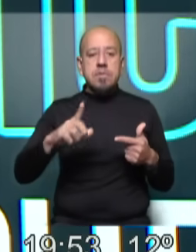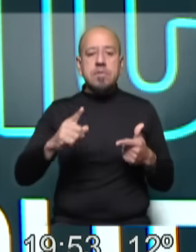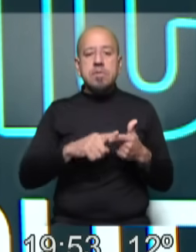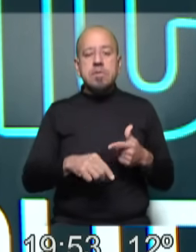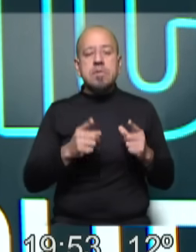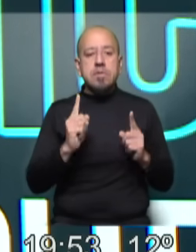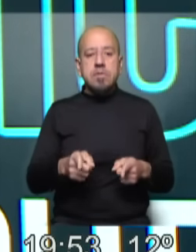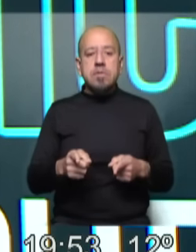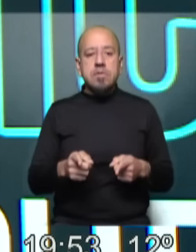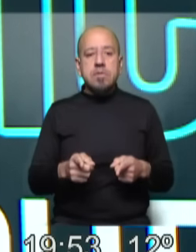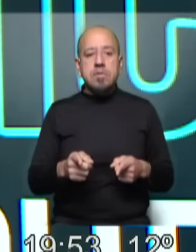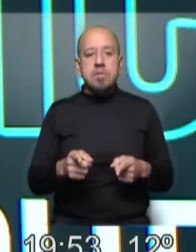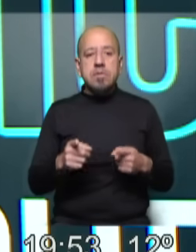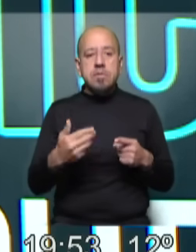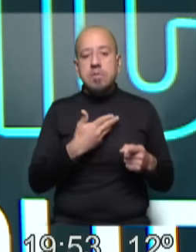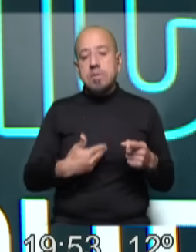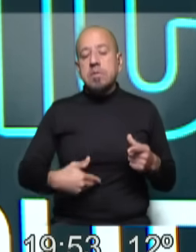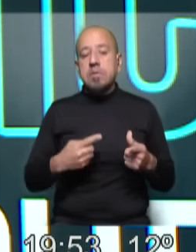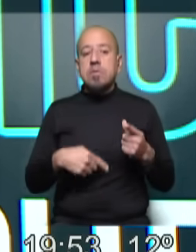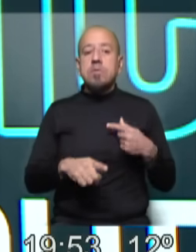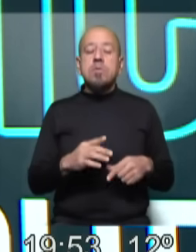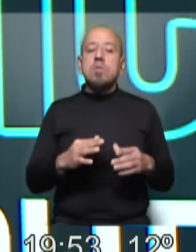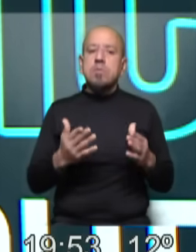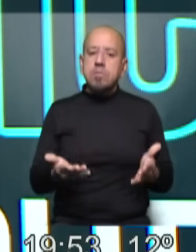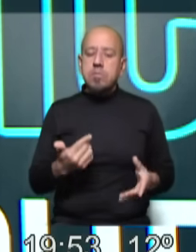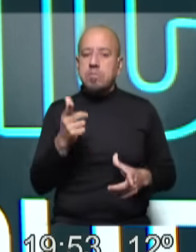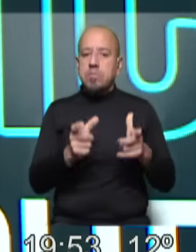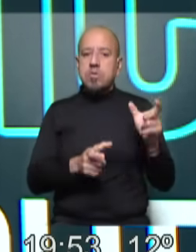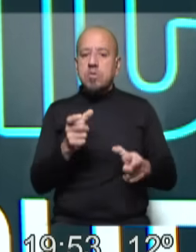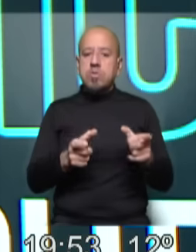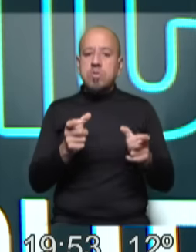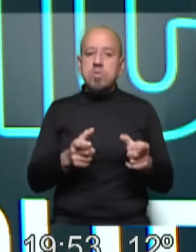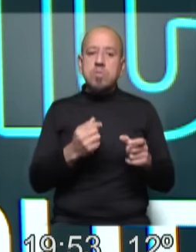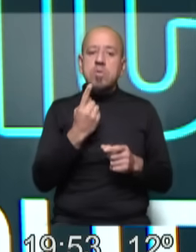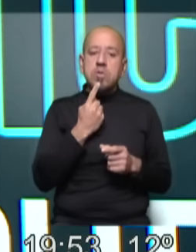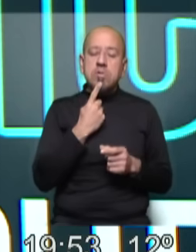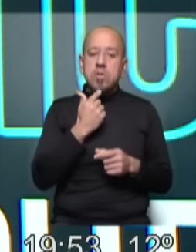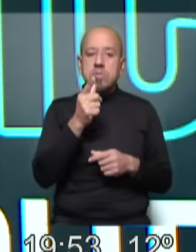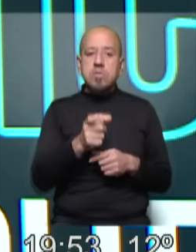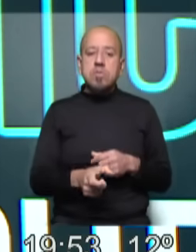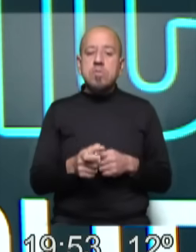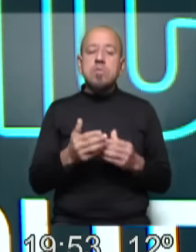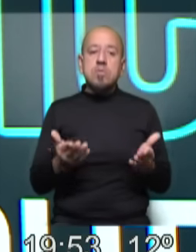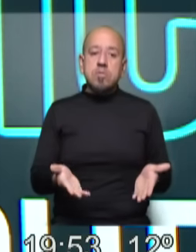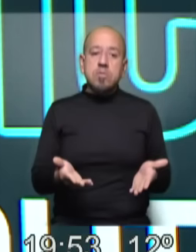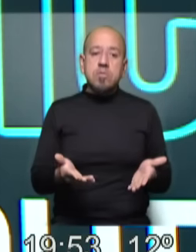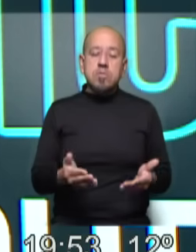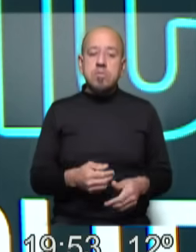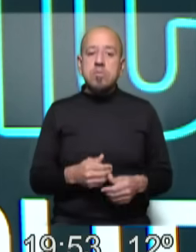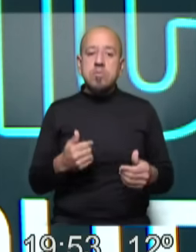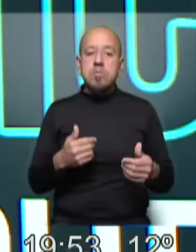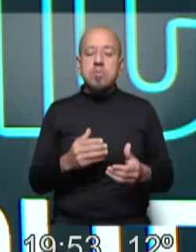una persona cercana de del presidente Entonces es gente que política o personalmente Son son cercanas al